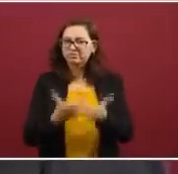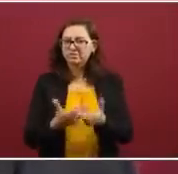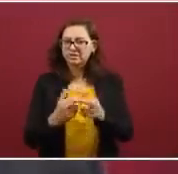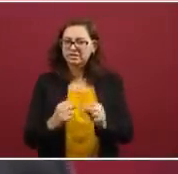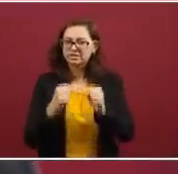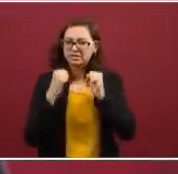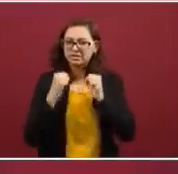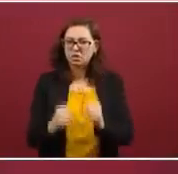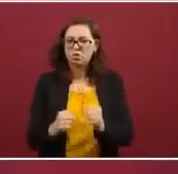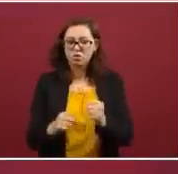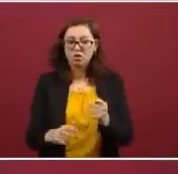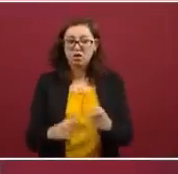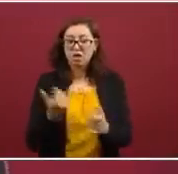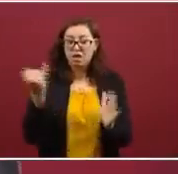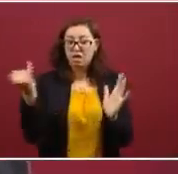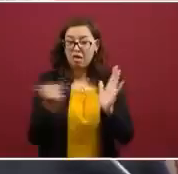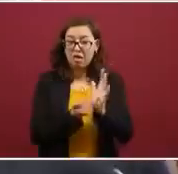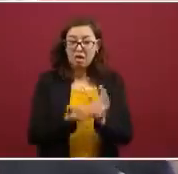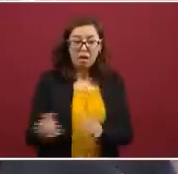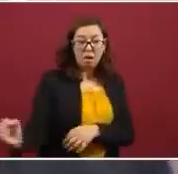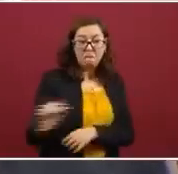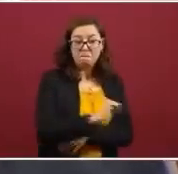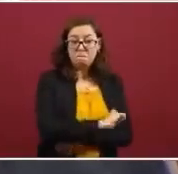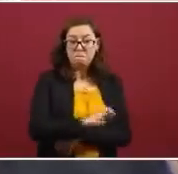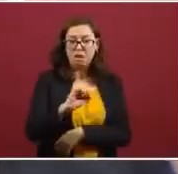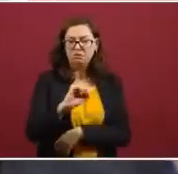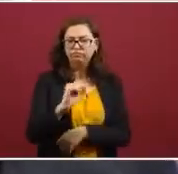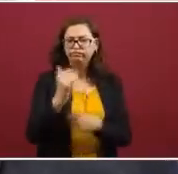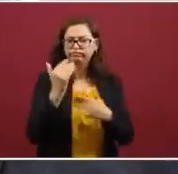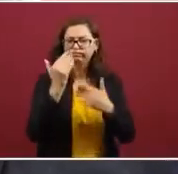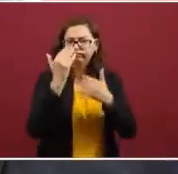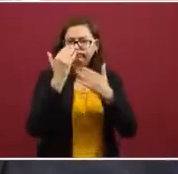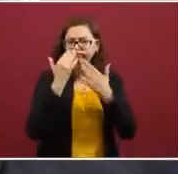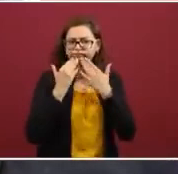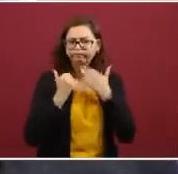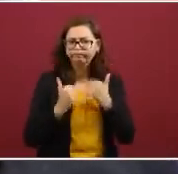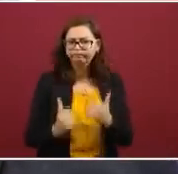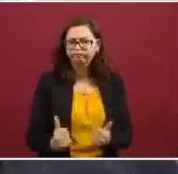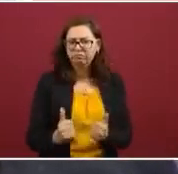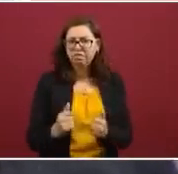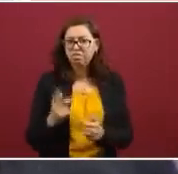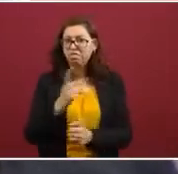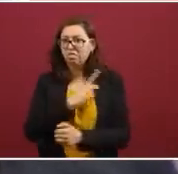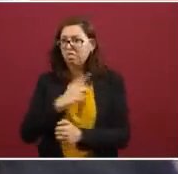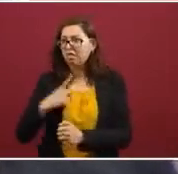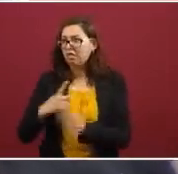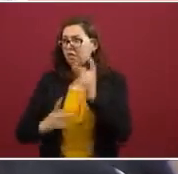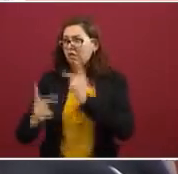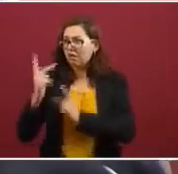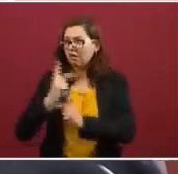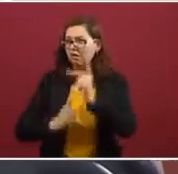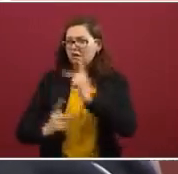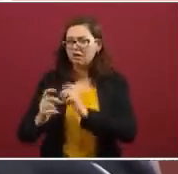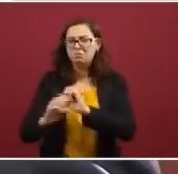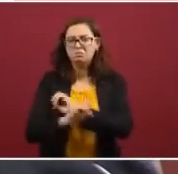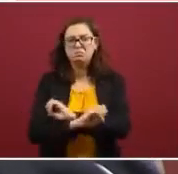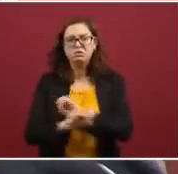sin inflación, sin endeudamiento, con